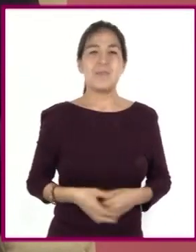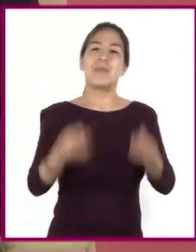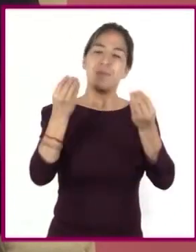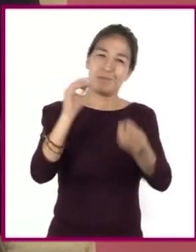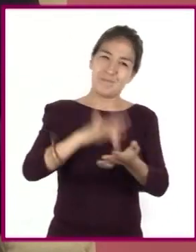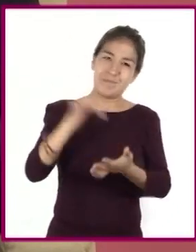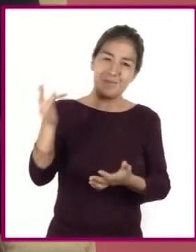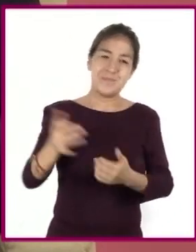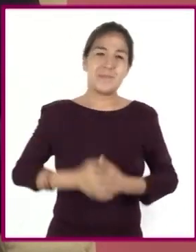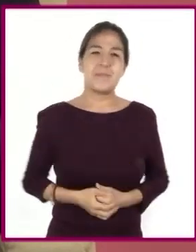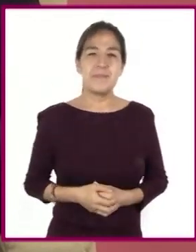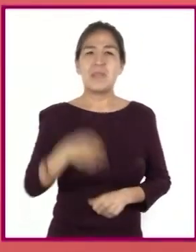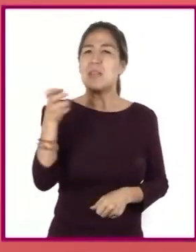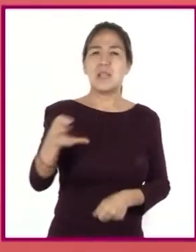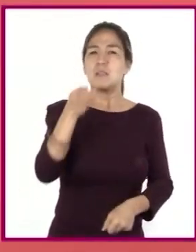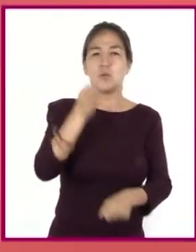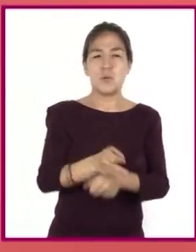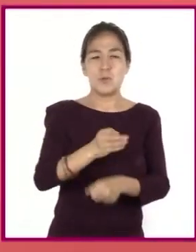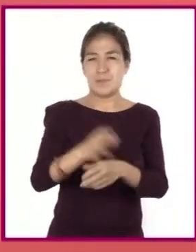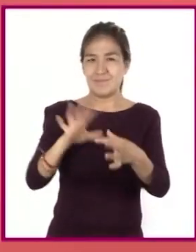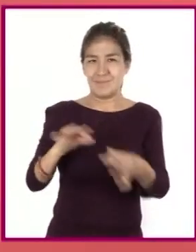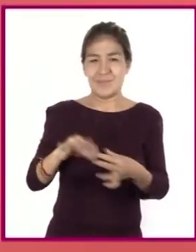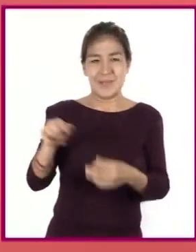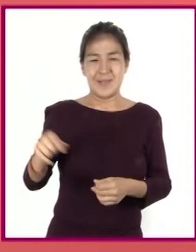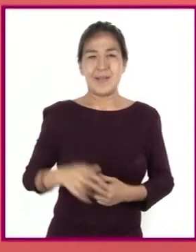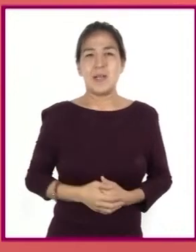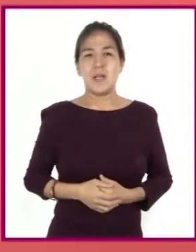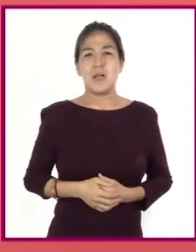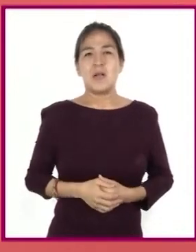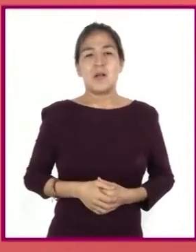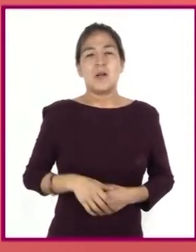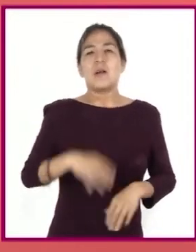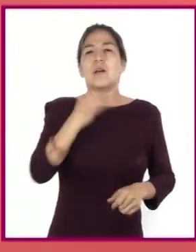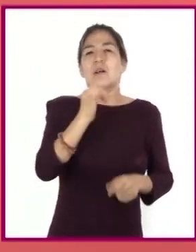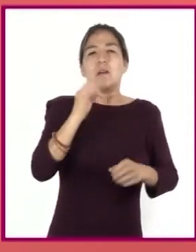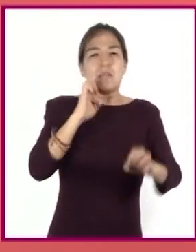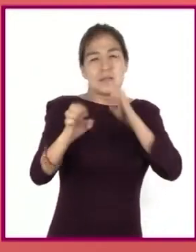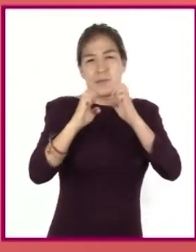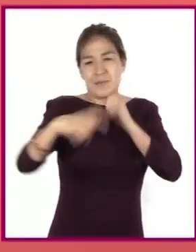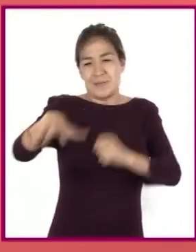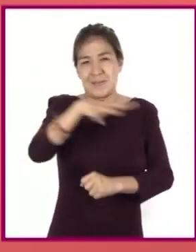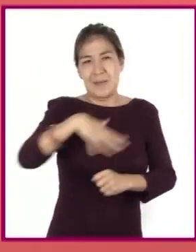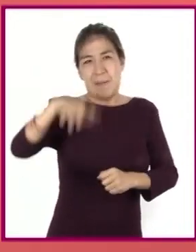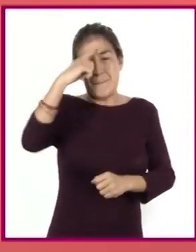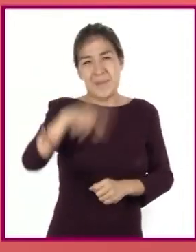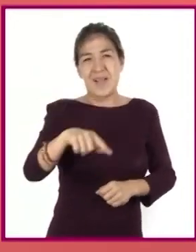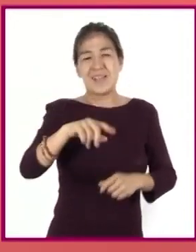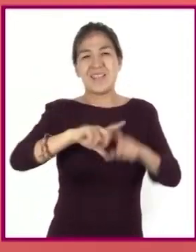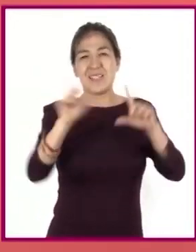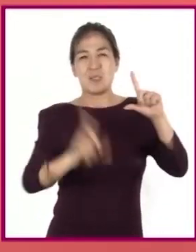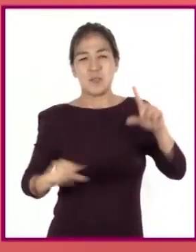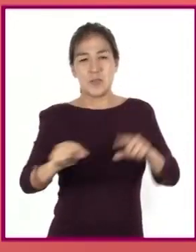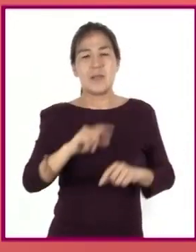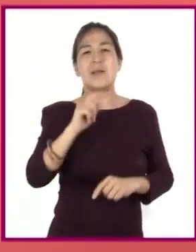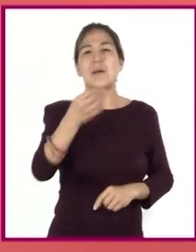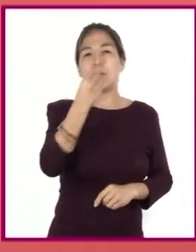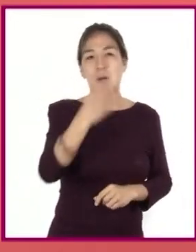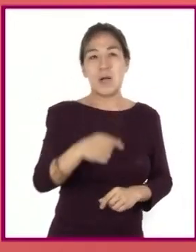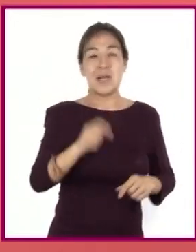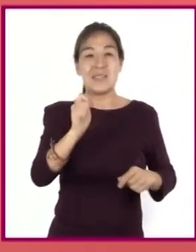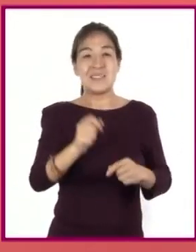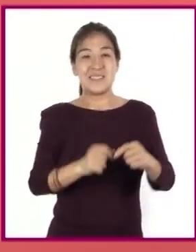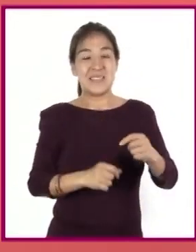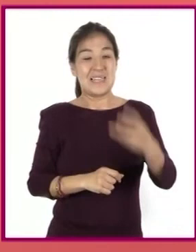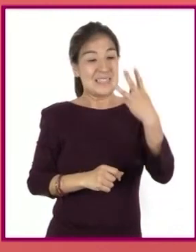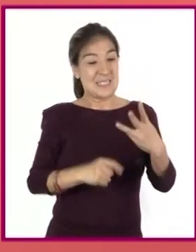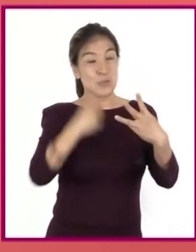gracias. En este sentido, de acuerdo a datos de la última encuesta nacional de nutrición, 1 de cada 3 adolescentes en nuestro